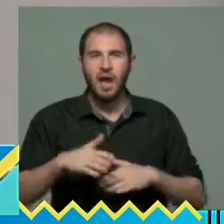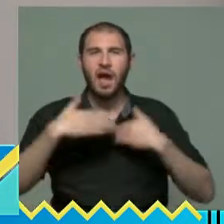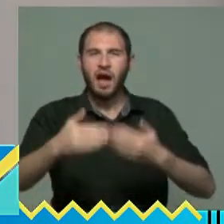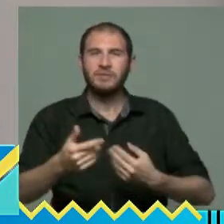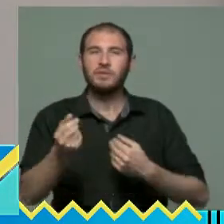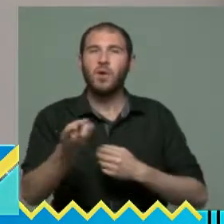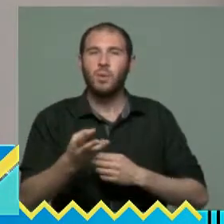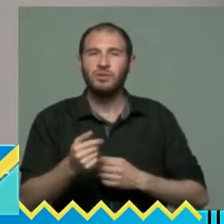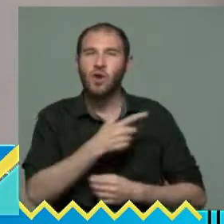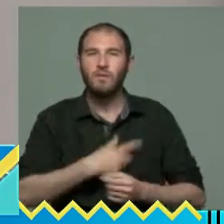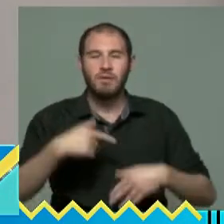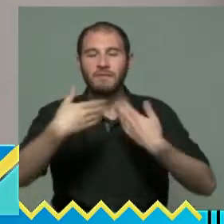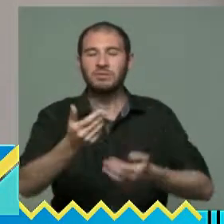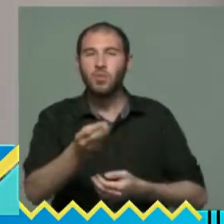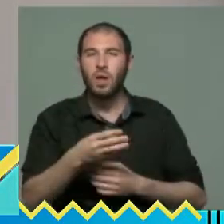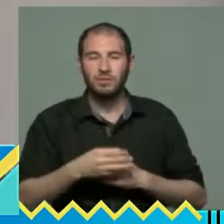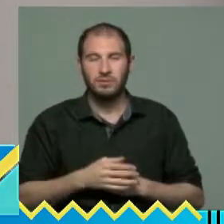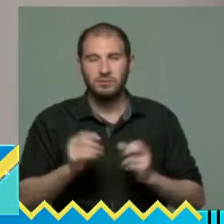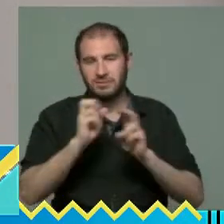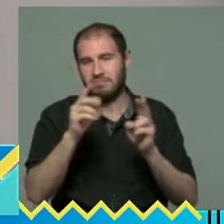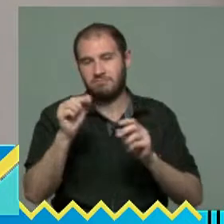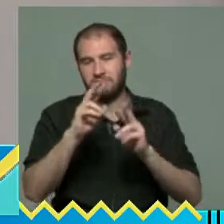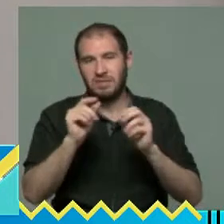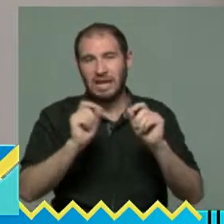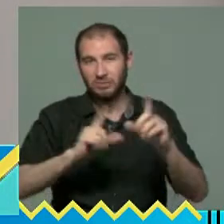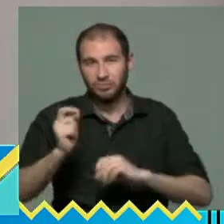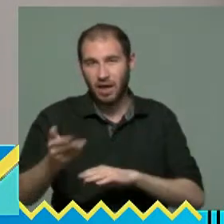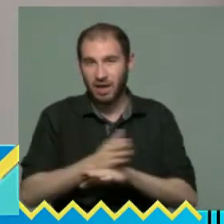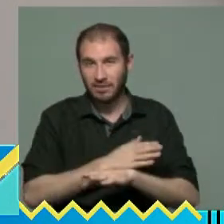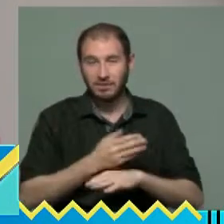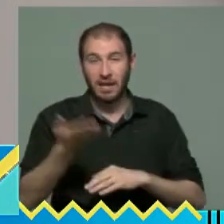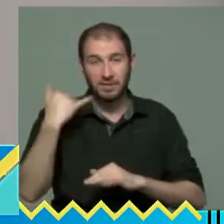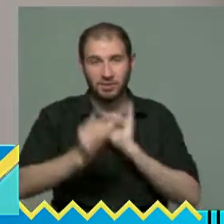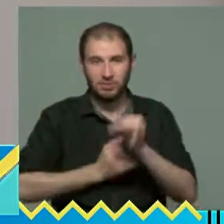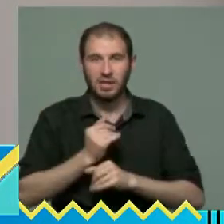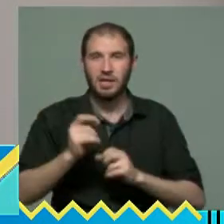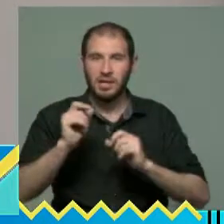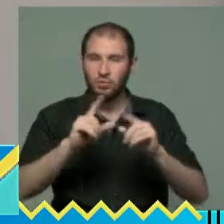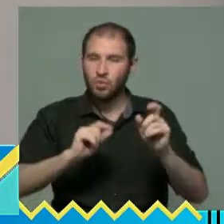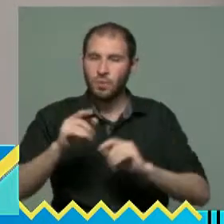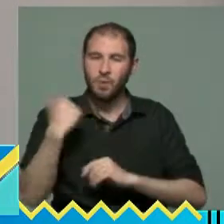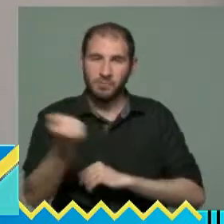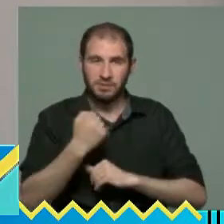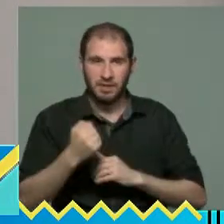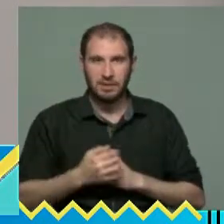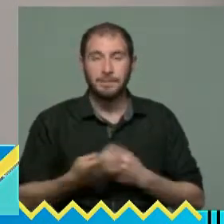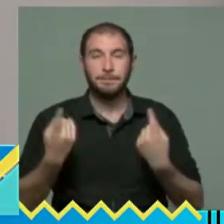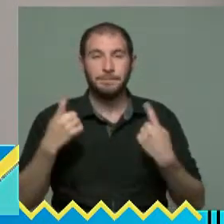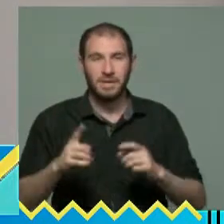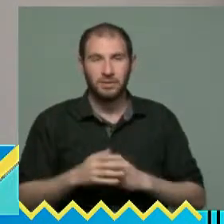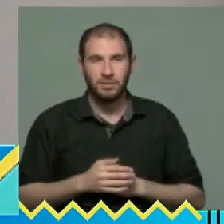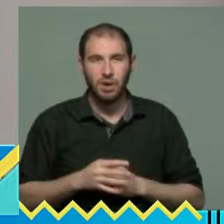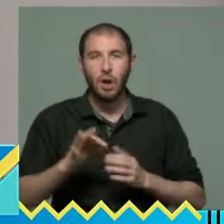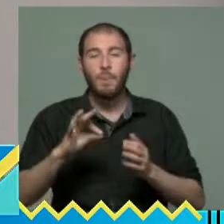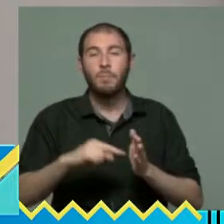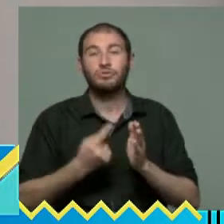el gobierno con este resultado, que como decía al principio, es un resultado importante desde ya, pero los